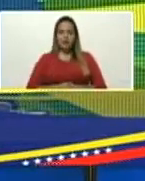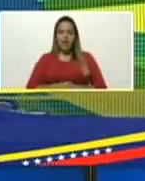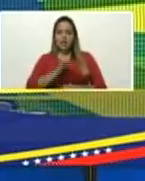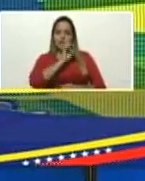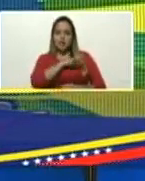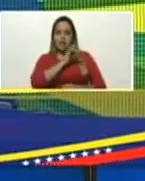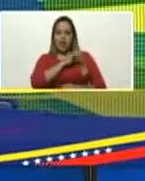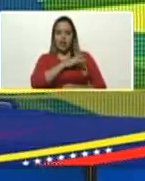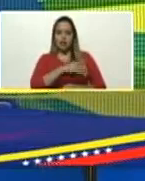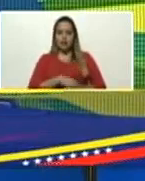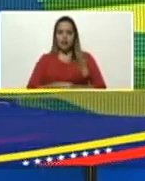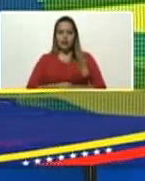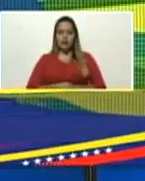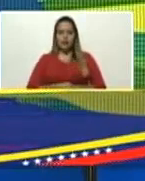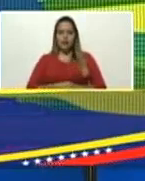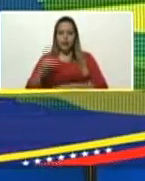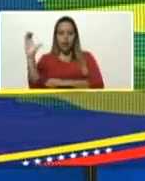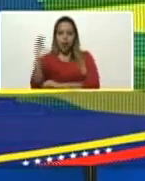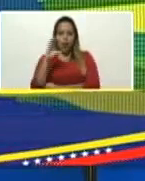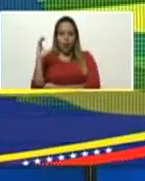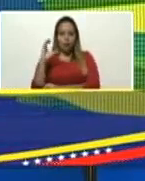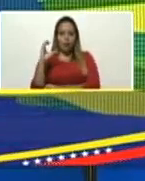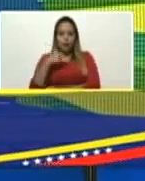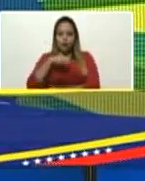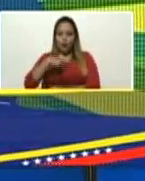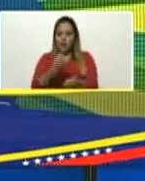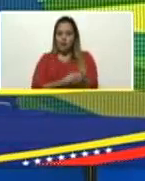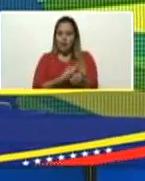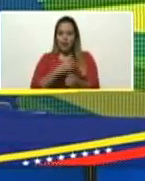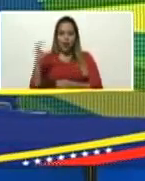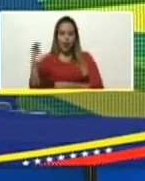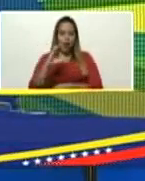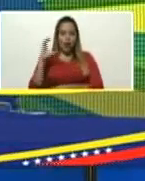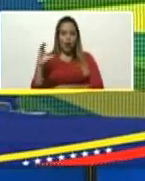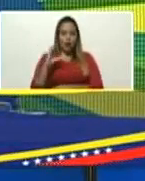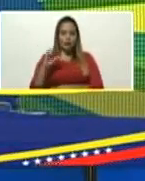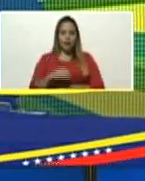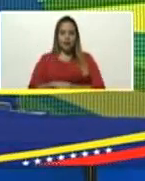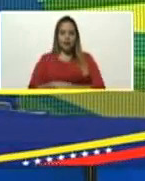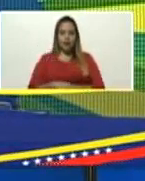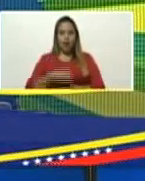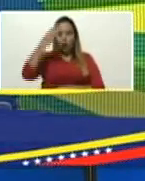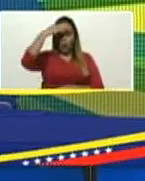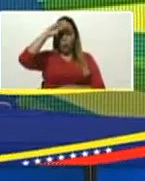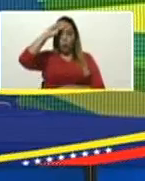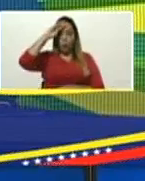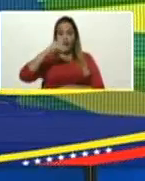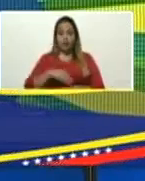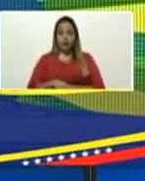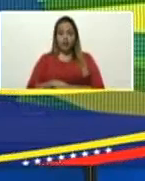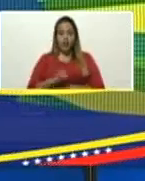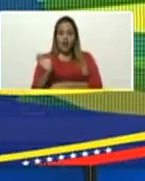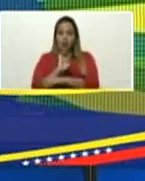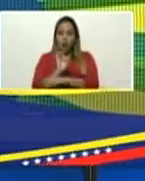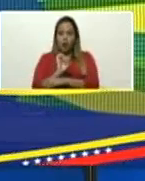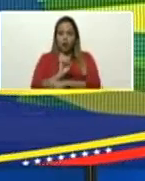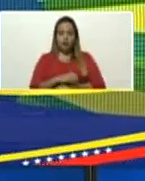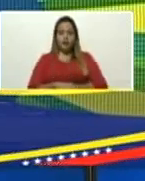Chile, Colombia, nuestra hermana Colombia, Cuba, Ecuador,